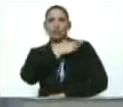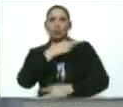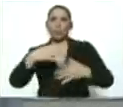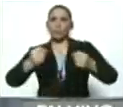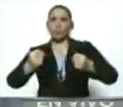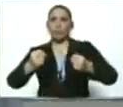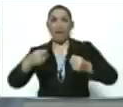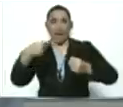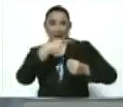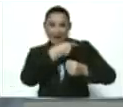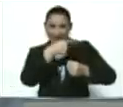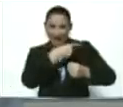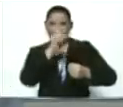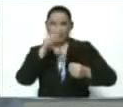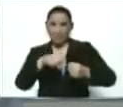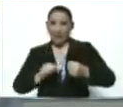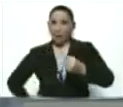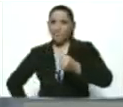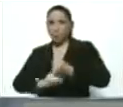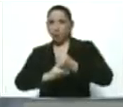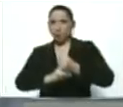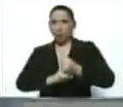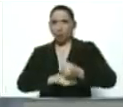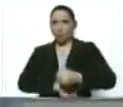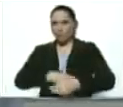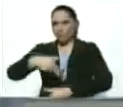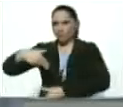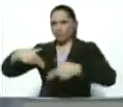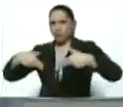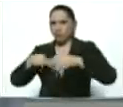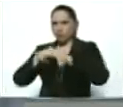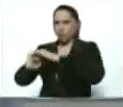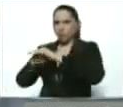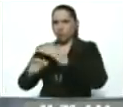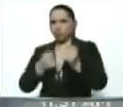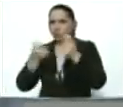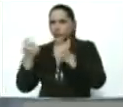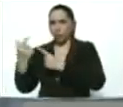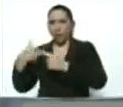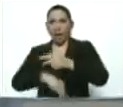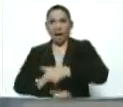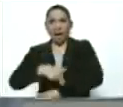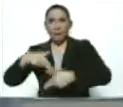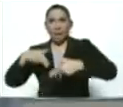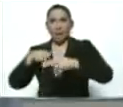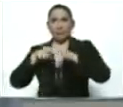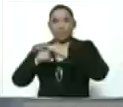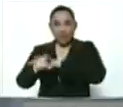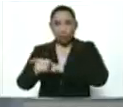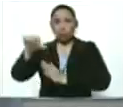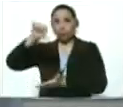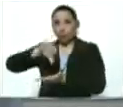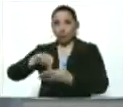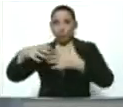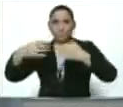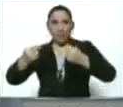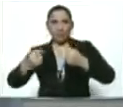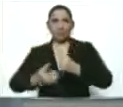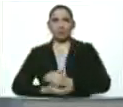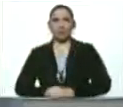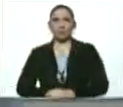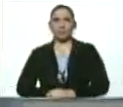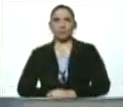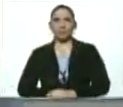ser cómplice necesario en el delito de introducción de armas de fuego en centro